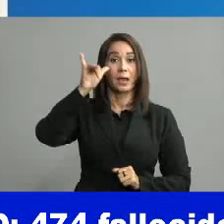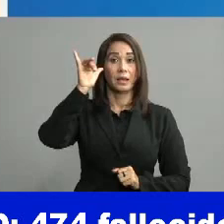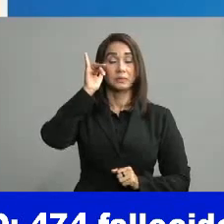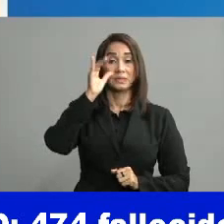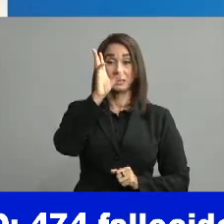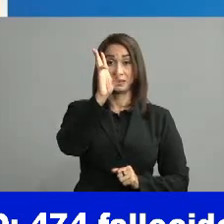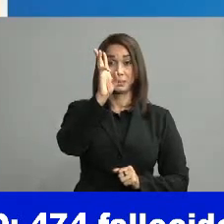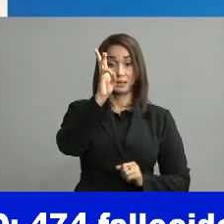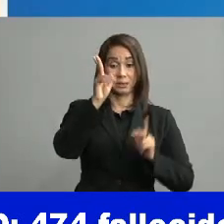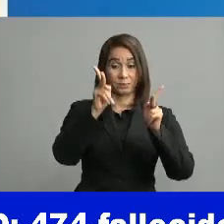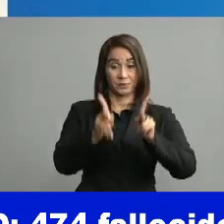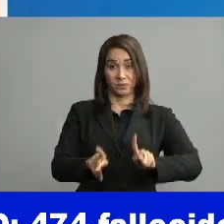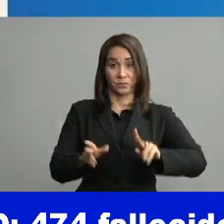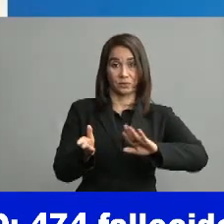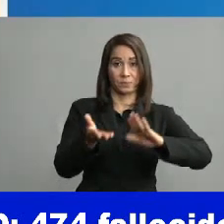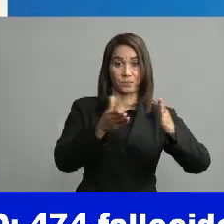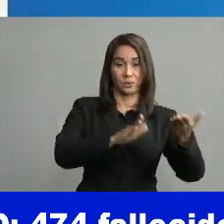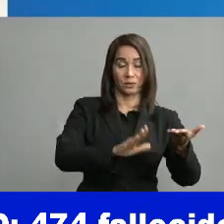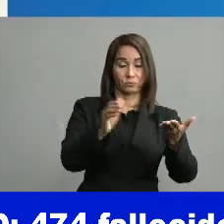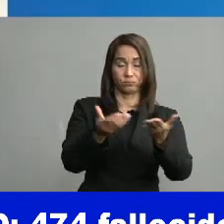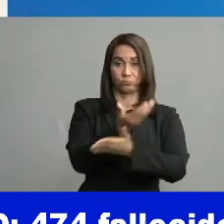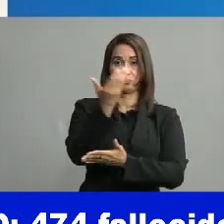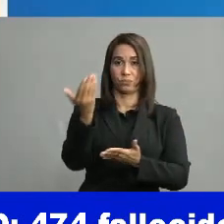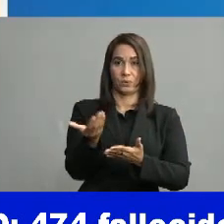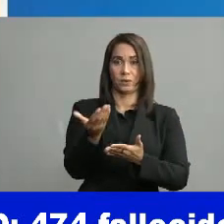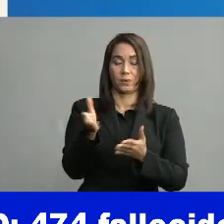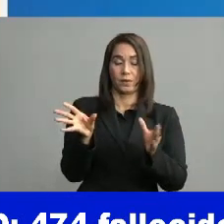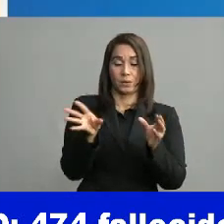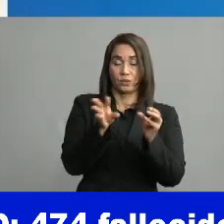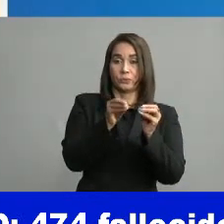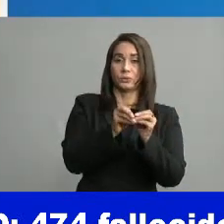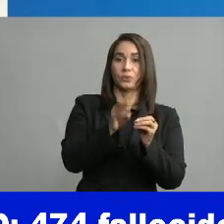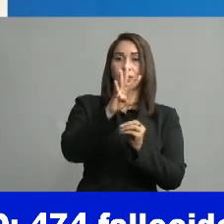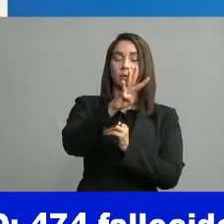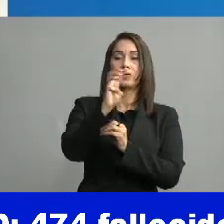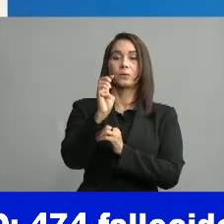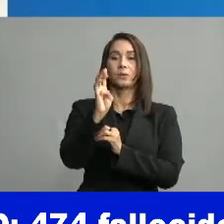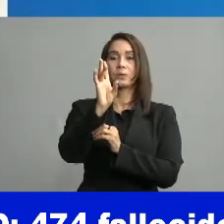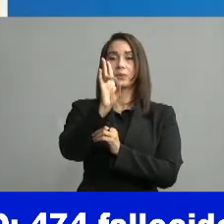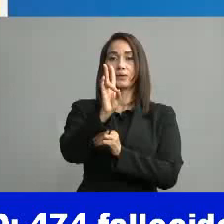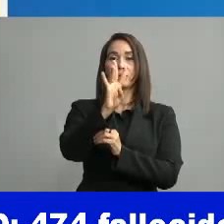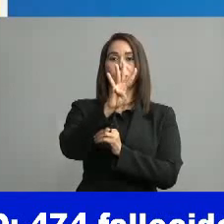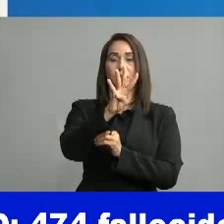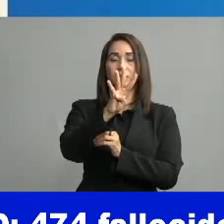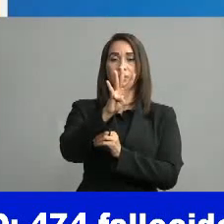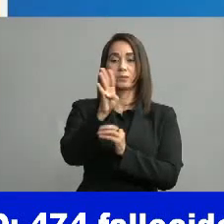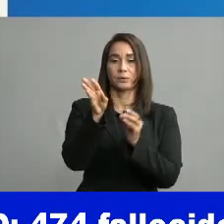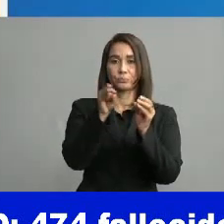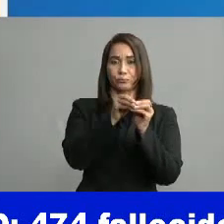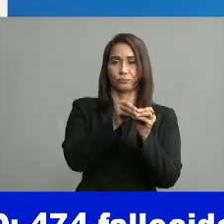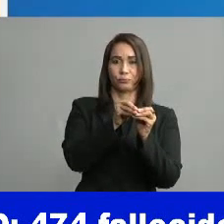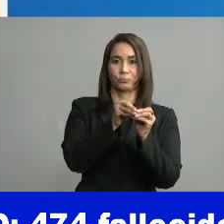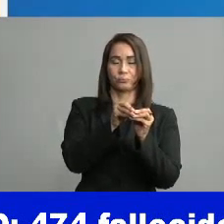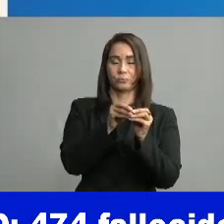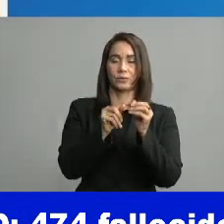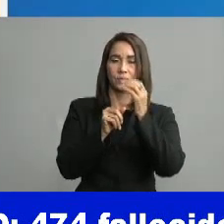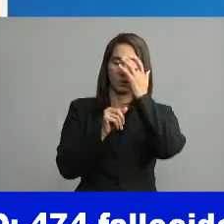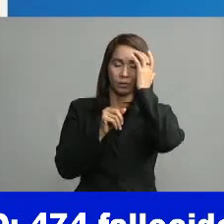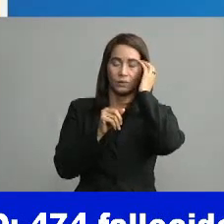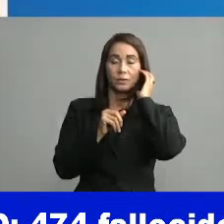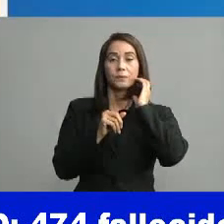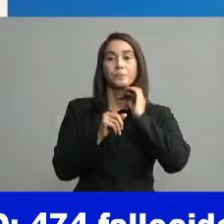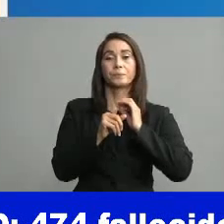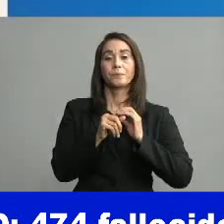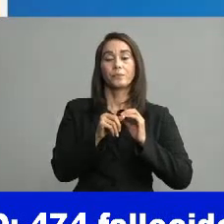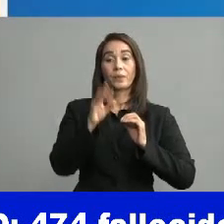6 defunciones nuevas, para un total de 474 acumulados. La tasa